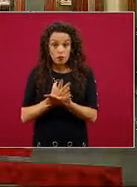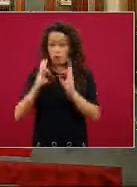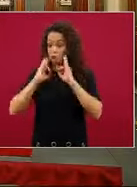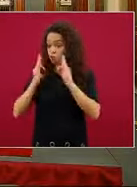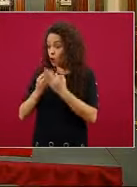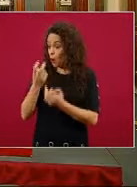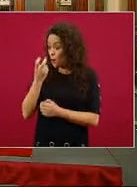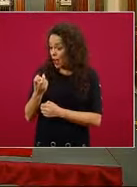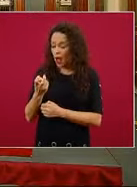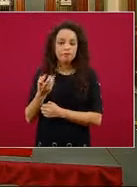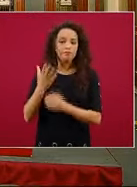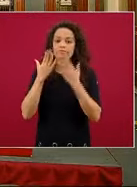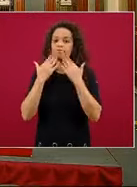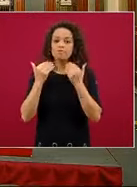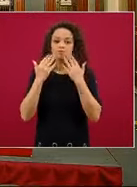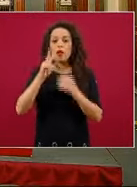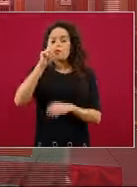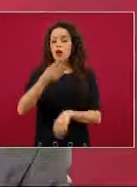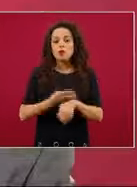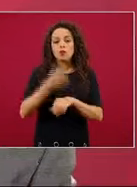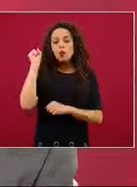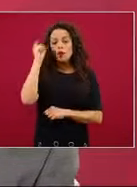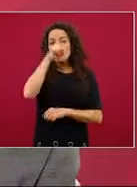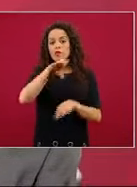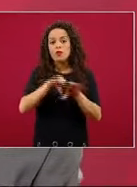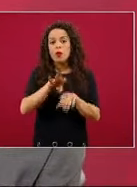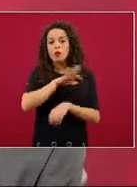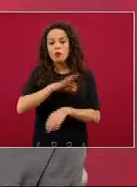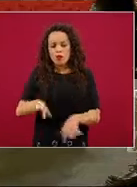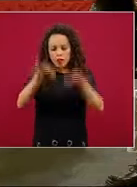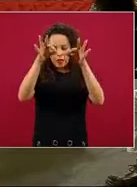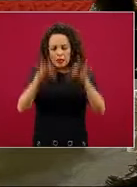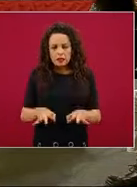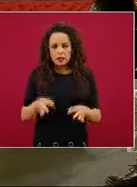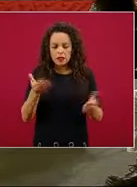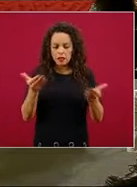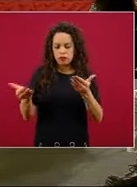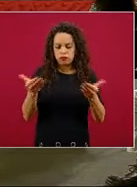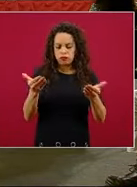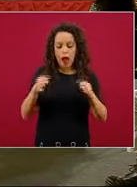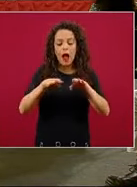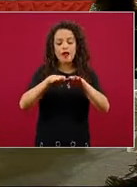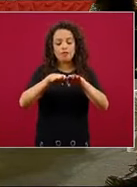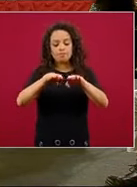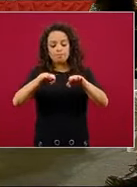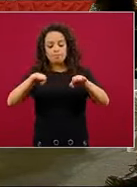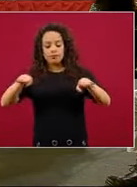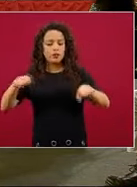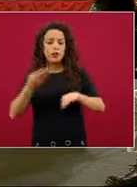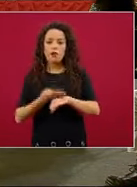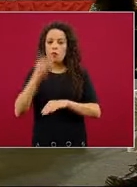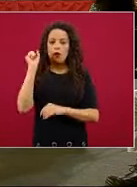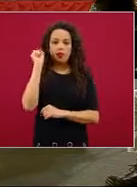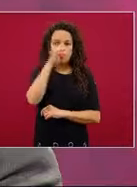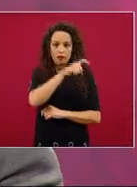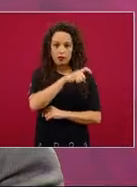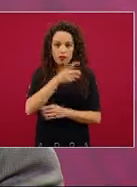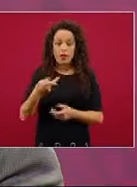sumamente complicado encontrar los puntos de balance exactos. Y hemos expresado, lo vuelvo a expresar, que respetamos